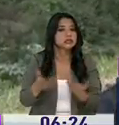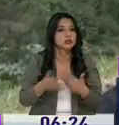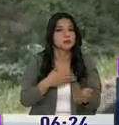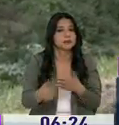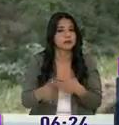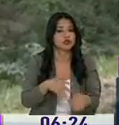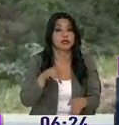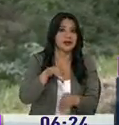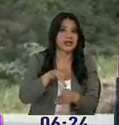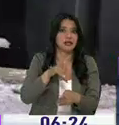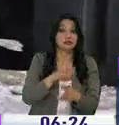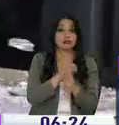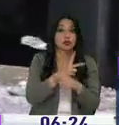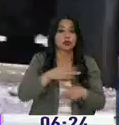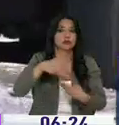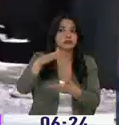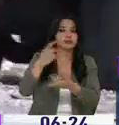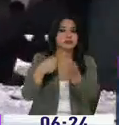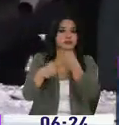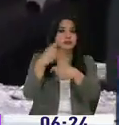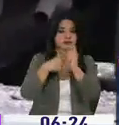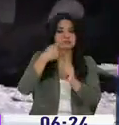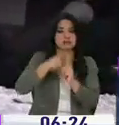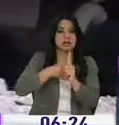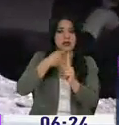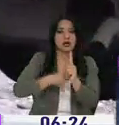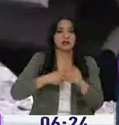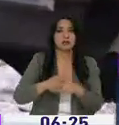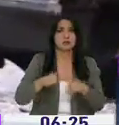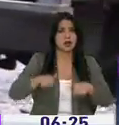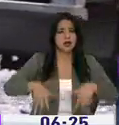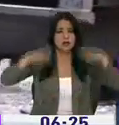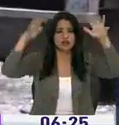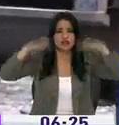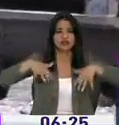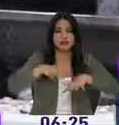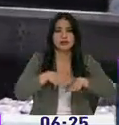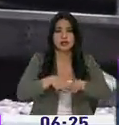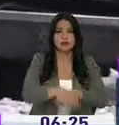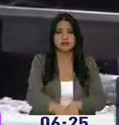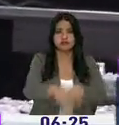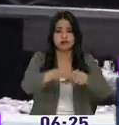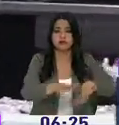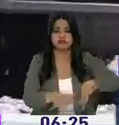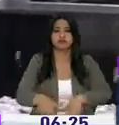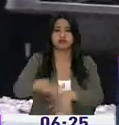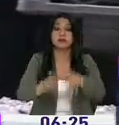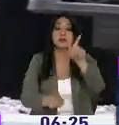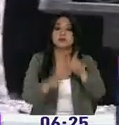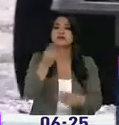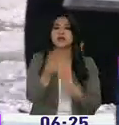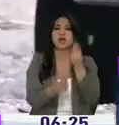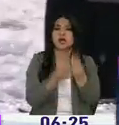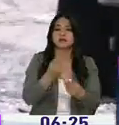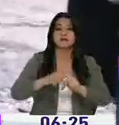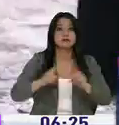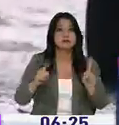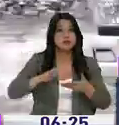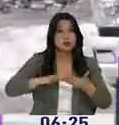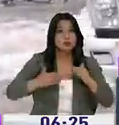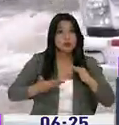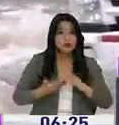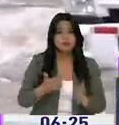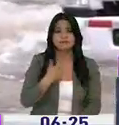sus productos a los mercados. En la zona el invierno llega con fuerza, el desbordamiento de ríos, quebradas, hace que los habitantes de las diferentes comunidades padezcan